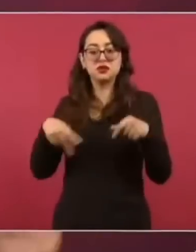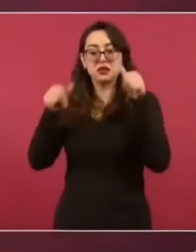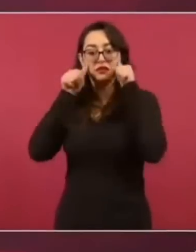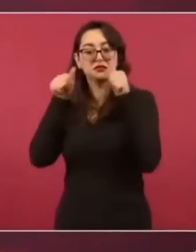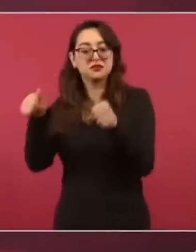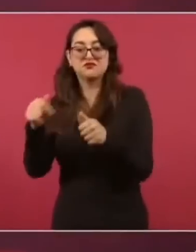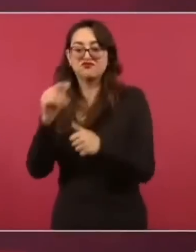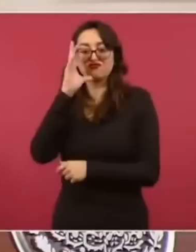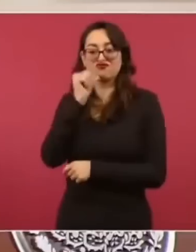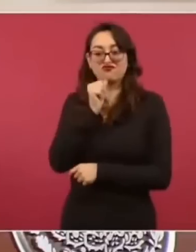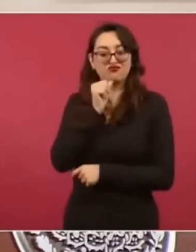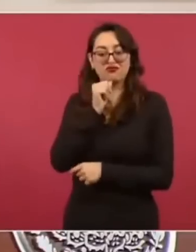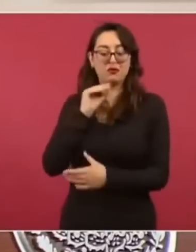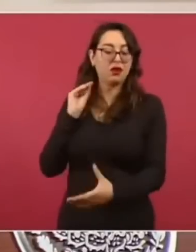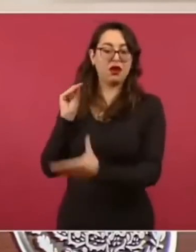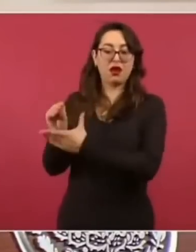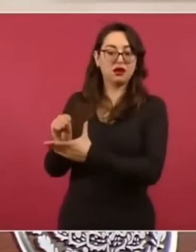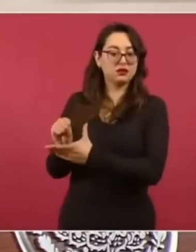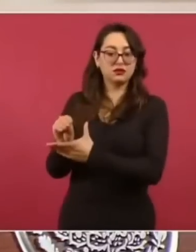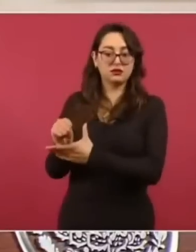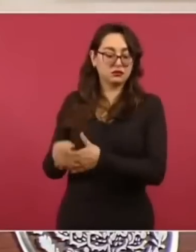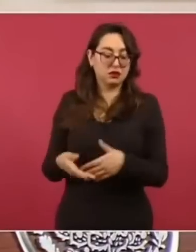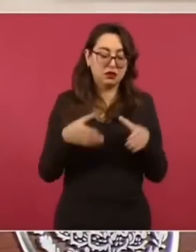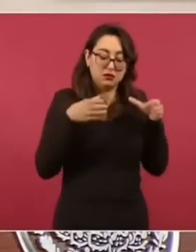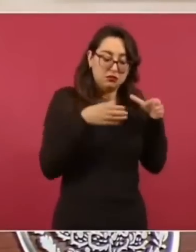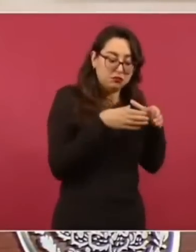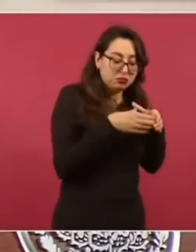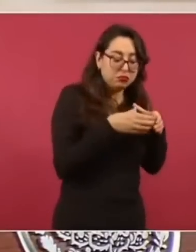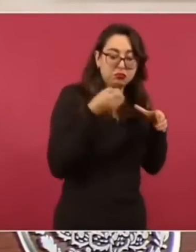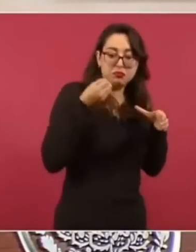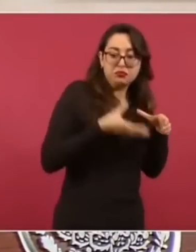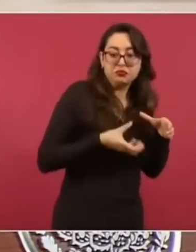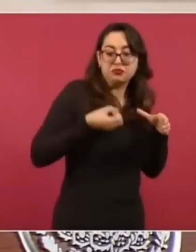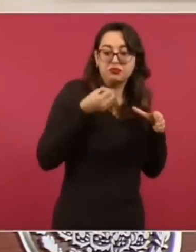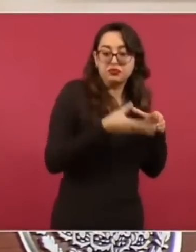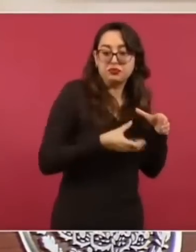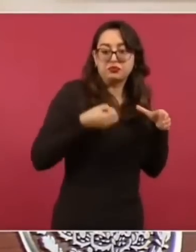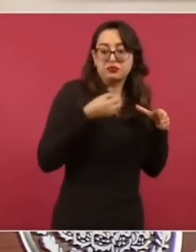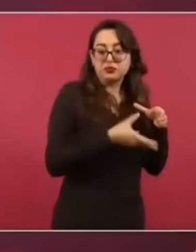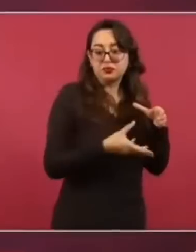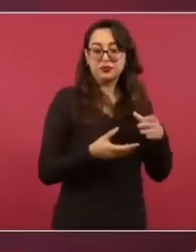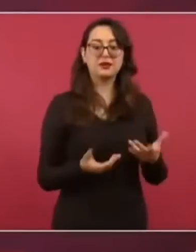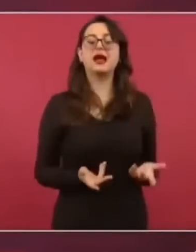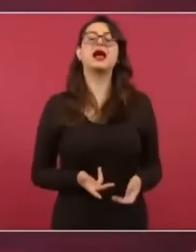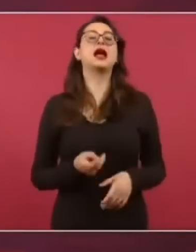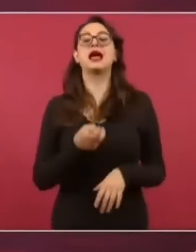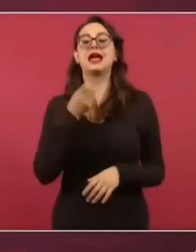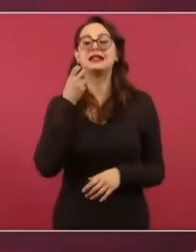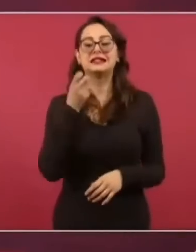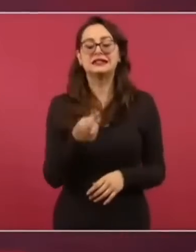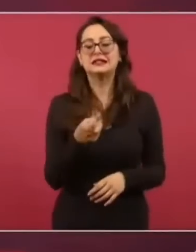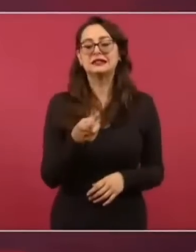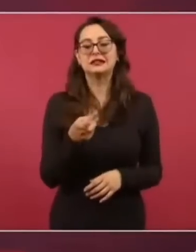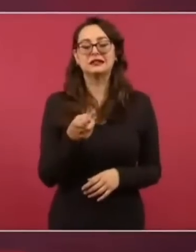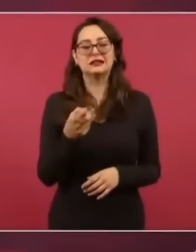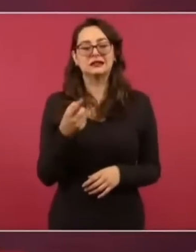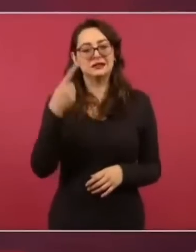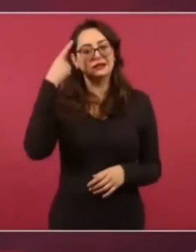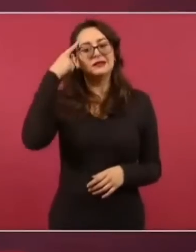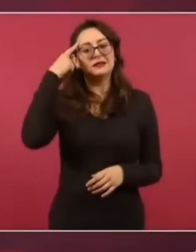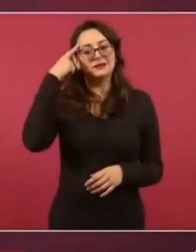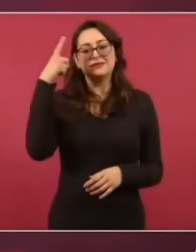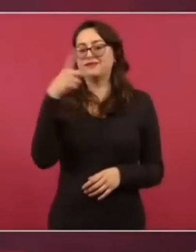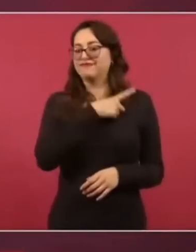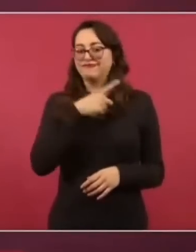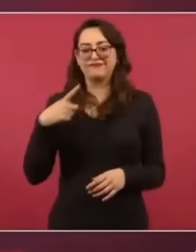al pueblo. Por eso, una de las cosas más importantes que